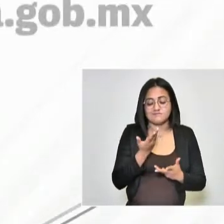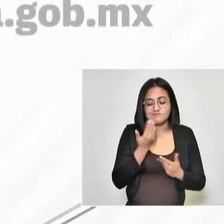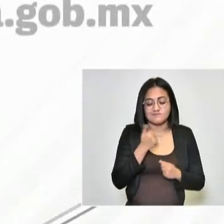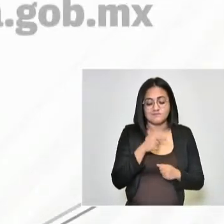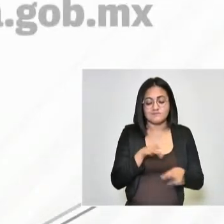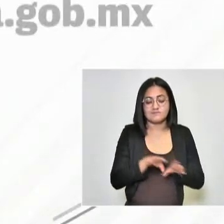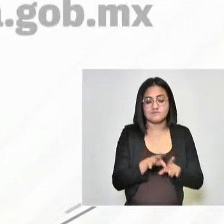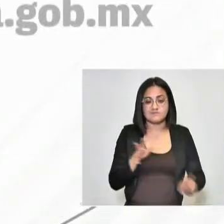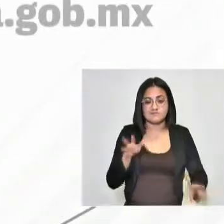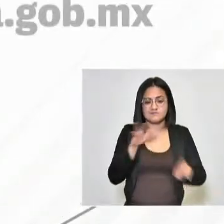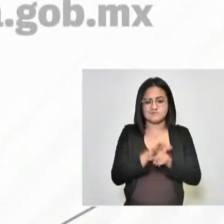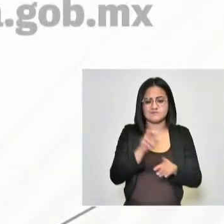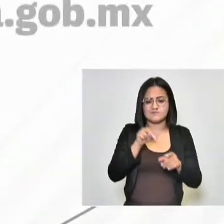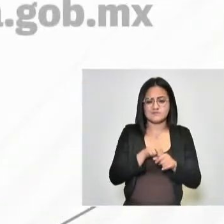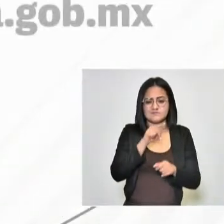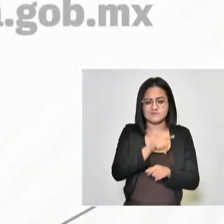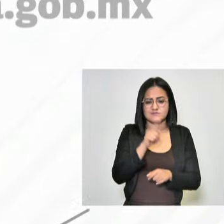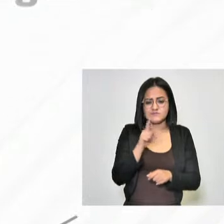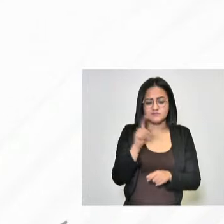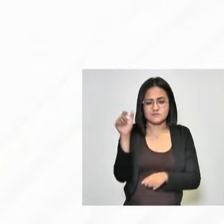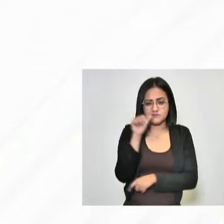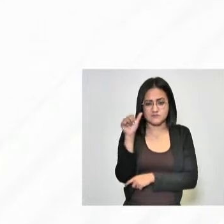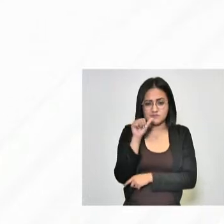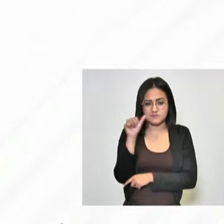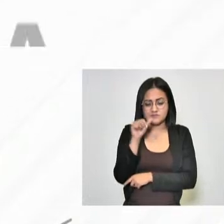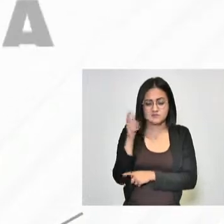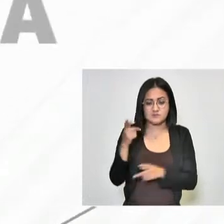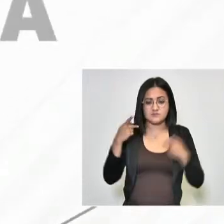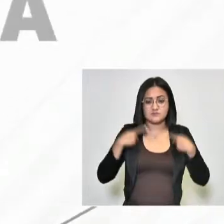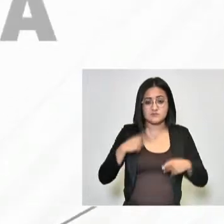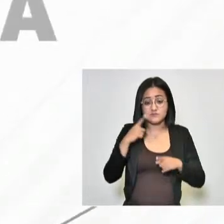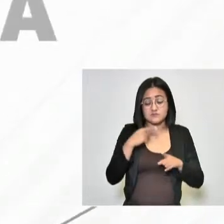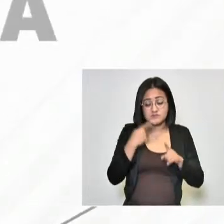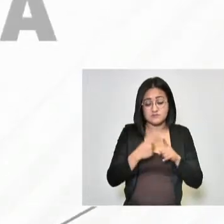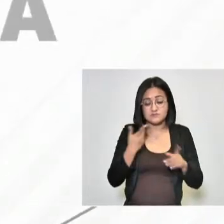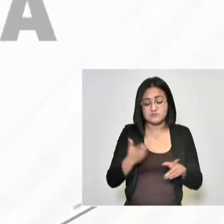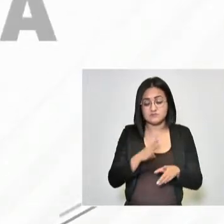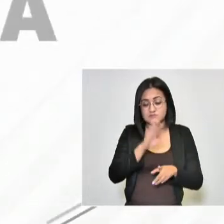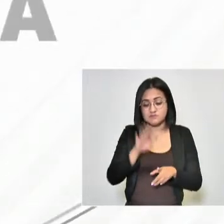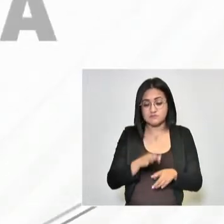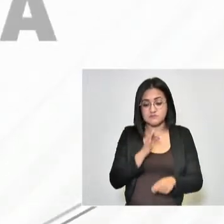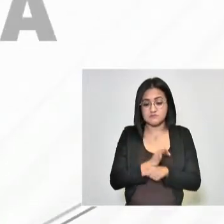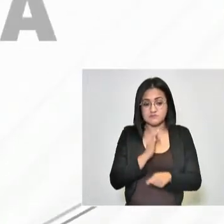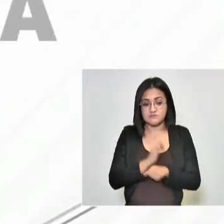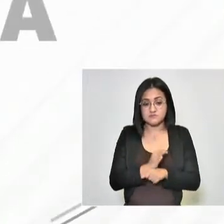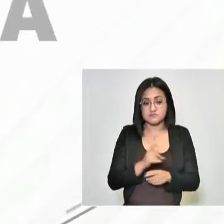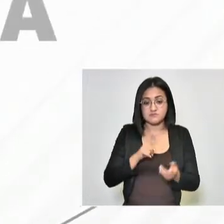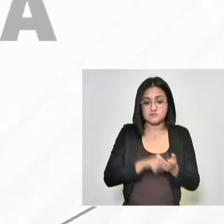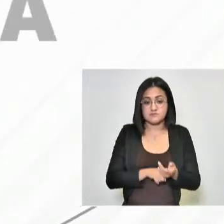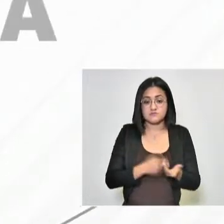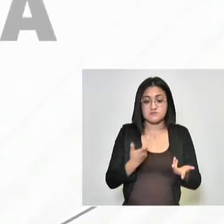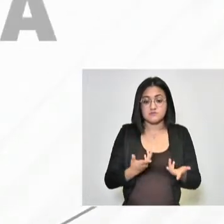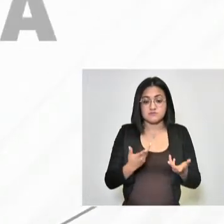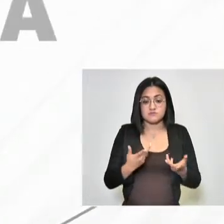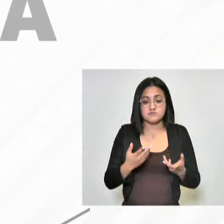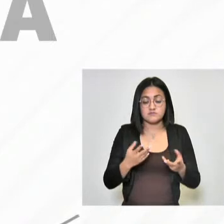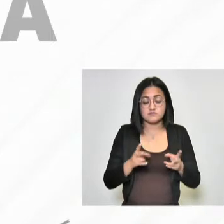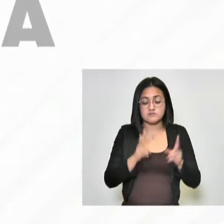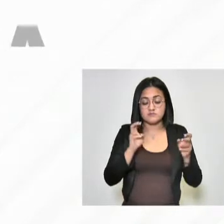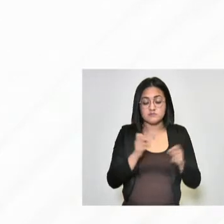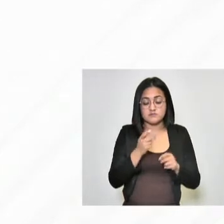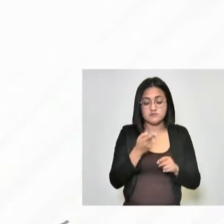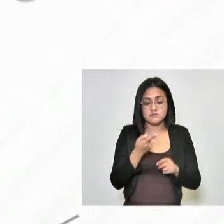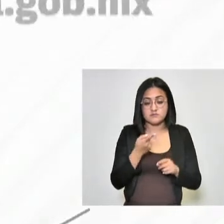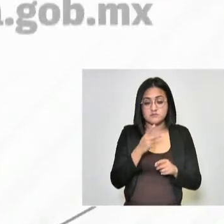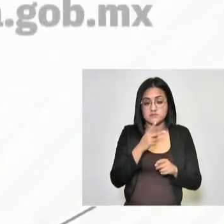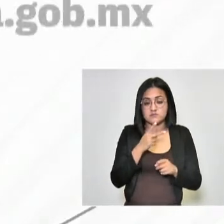un linchamiento en el municipio de Atlixco y una persona más está grave por el presunto robo de aguacate en esta localidad.